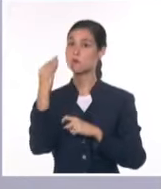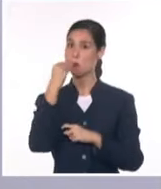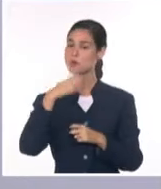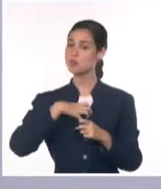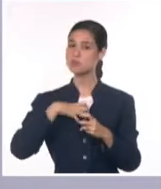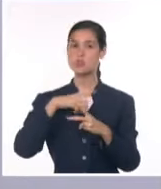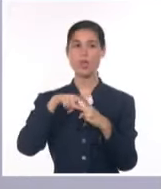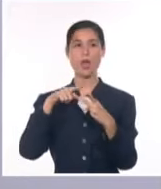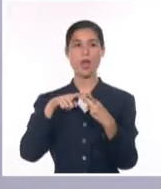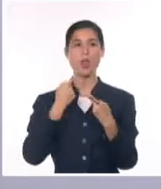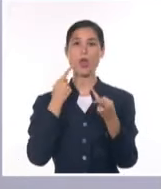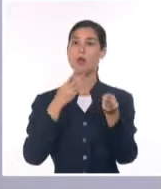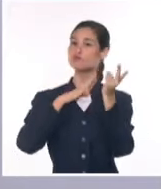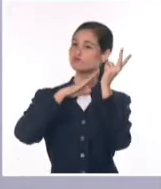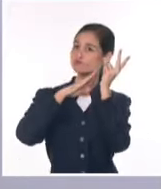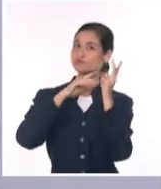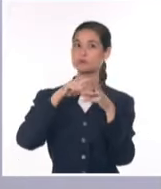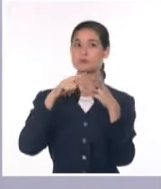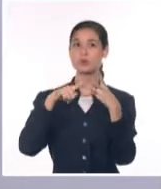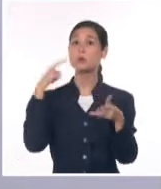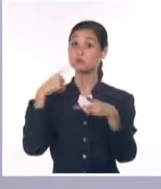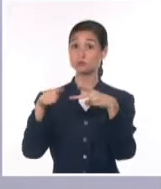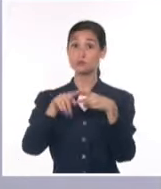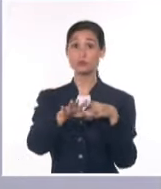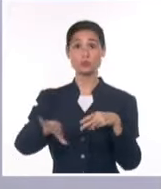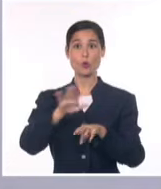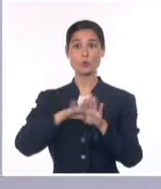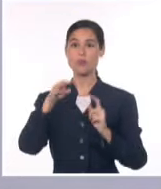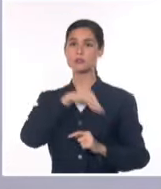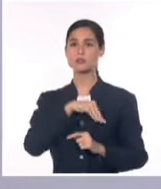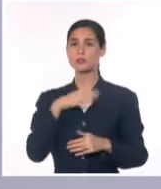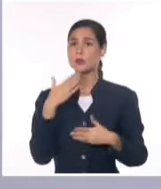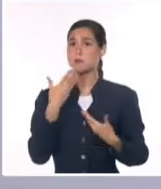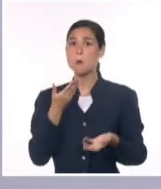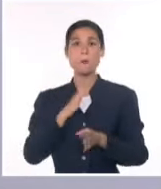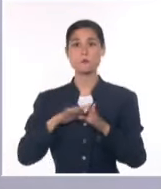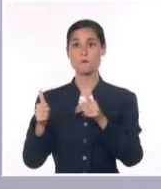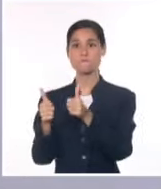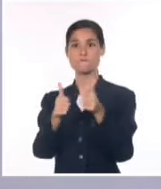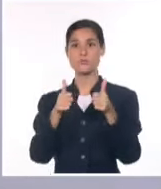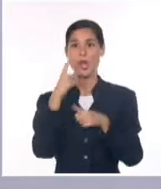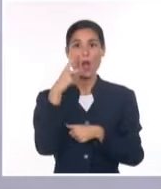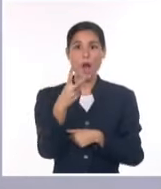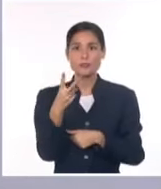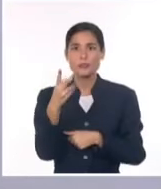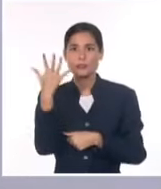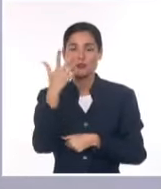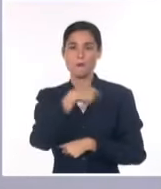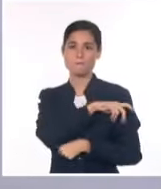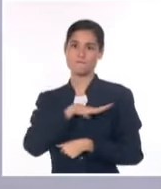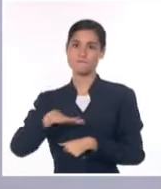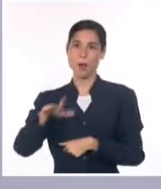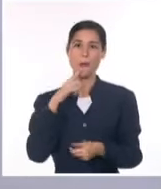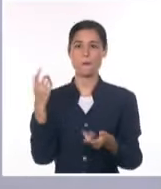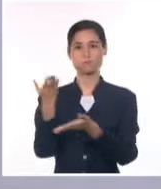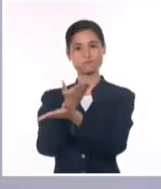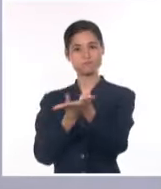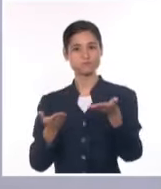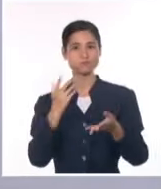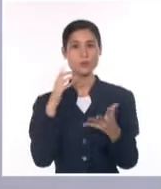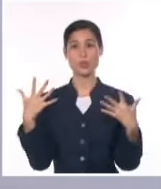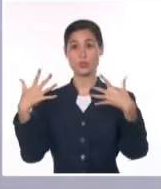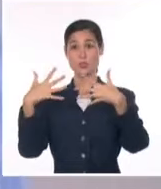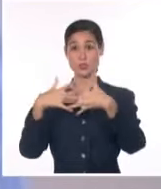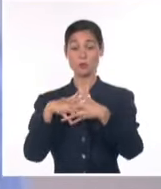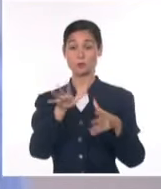buen hospedaje. La brigada se siente estupendamente atendido por parte de la población artemiseña y esperamos que haya una